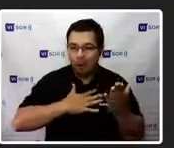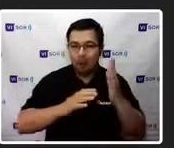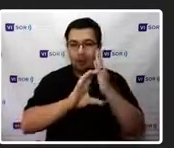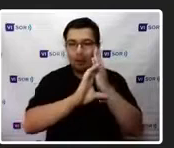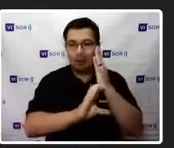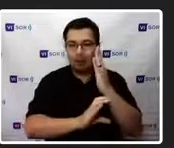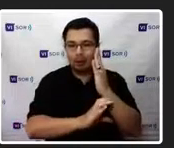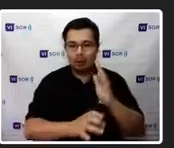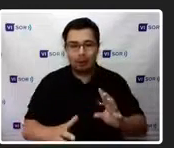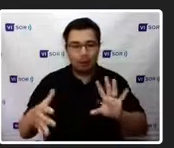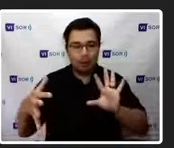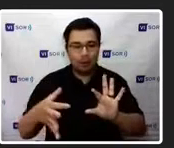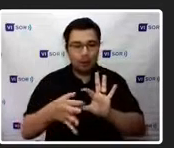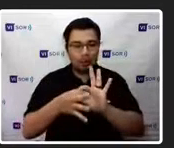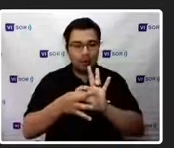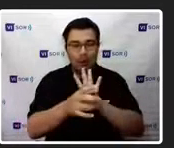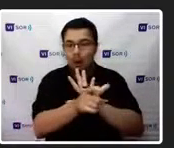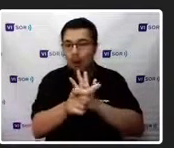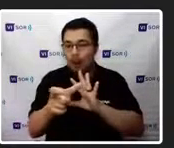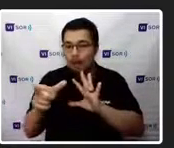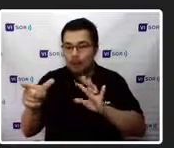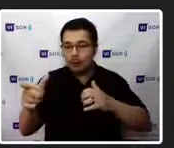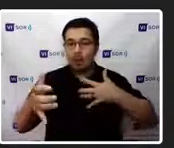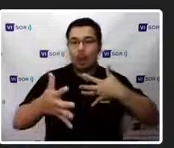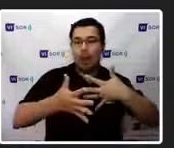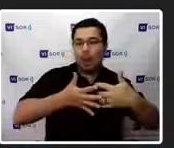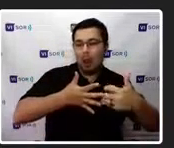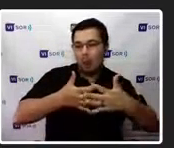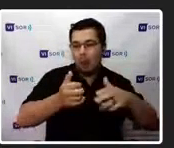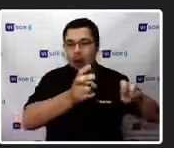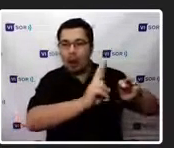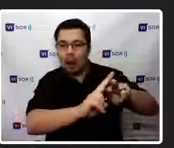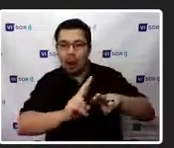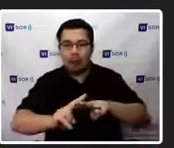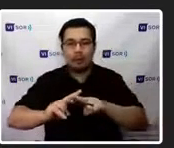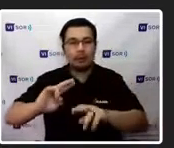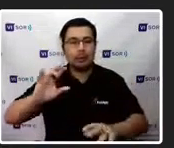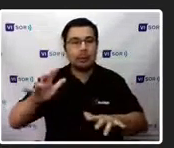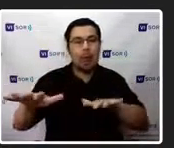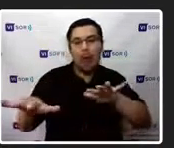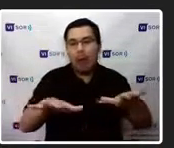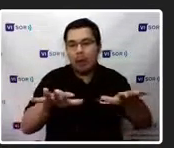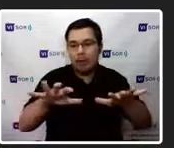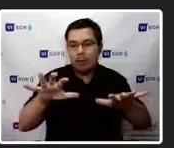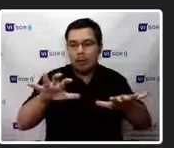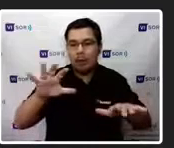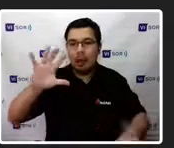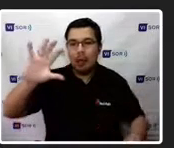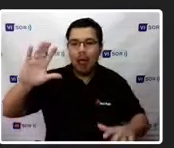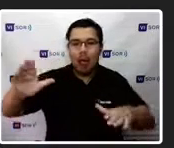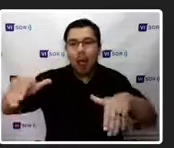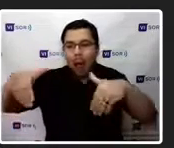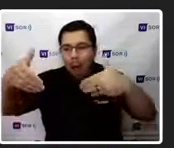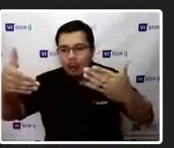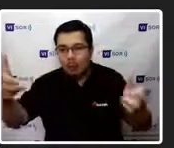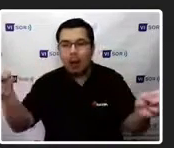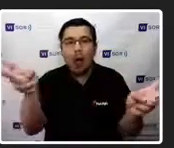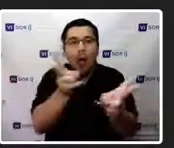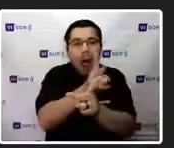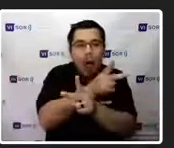con la naturaleza, de hacer actividades al aire libre, conocer un poco las comunidades que están relacionadas a estas áreas